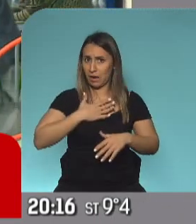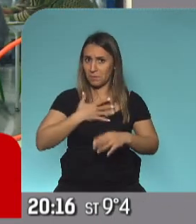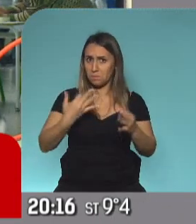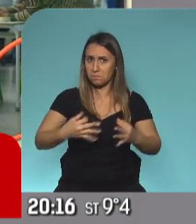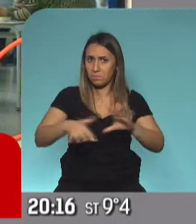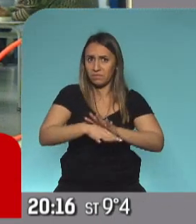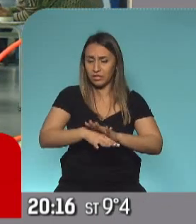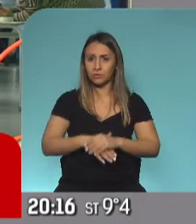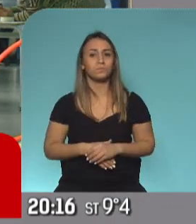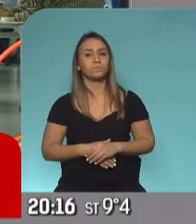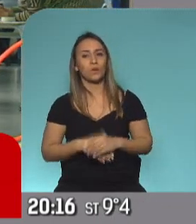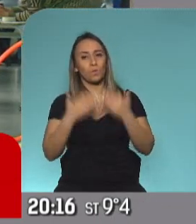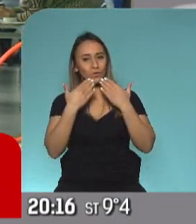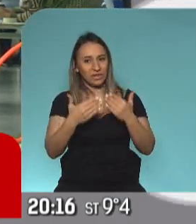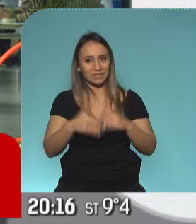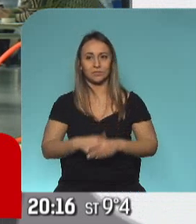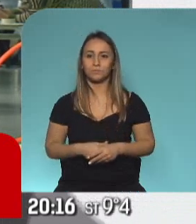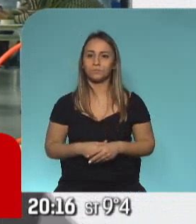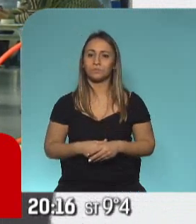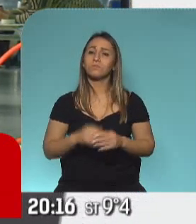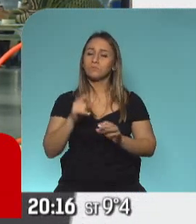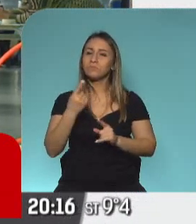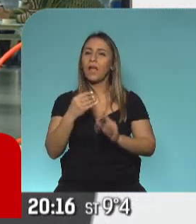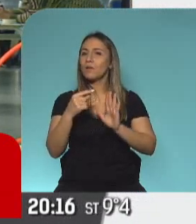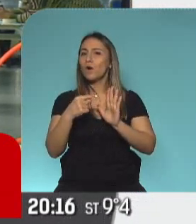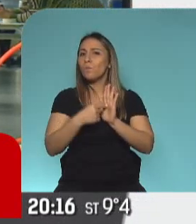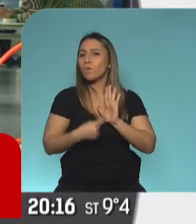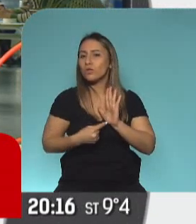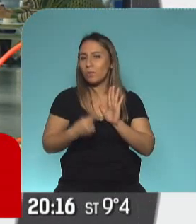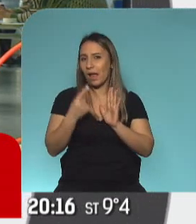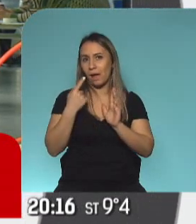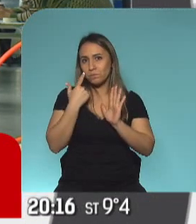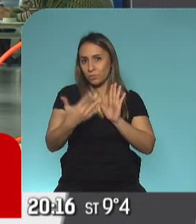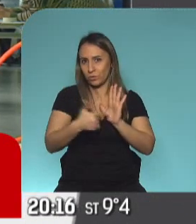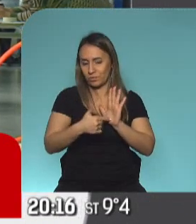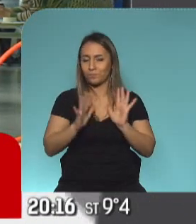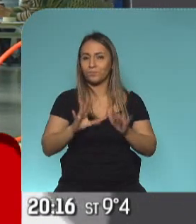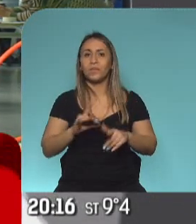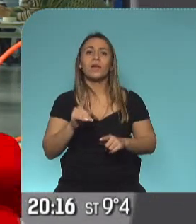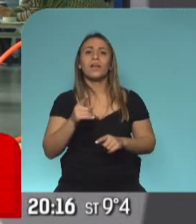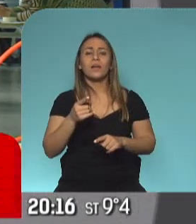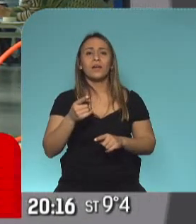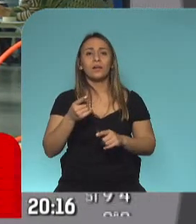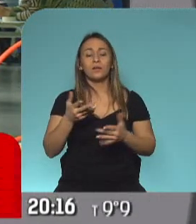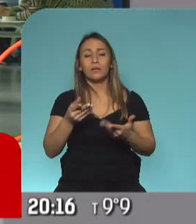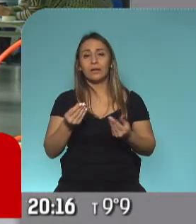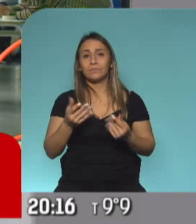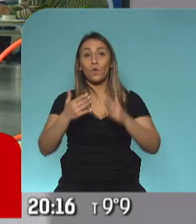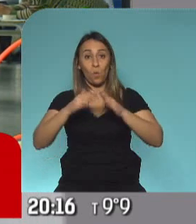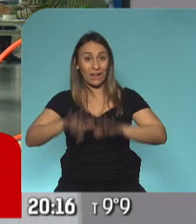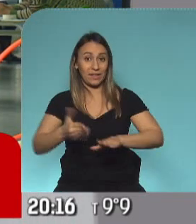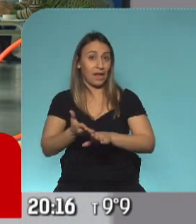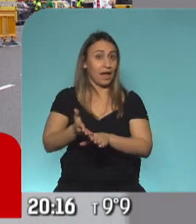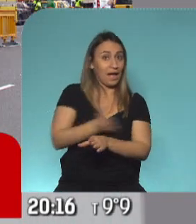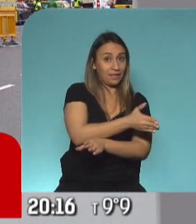Dale. Muchísimas gracias. A la orden. Bueno, algunos datos para marcar. Digo, antes de la